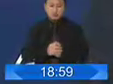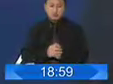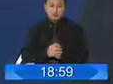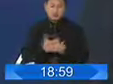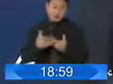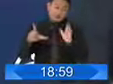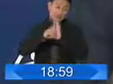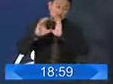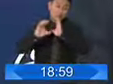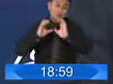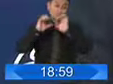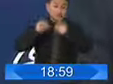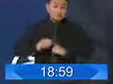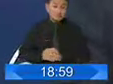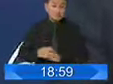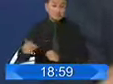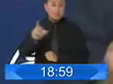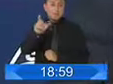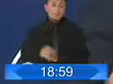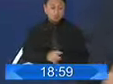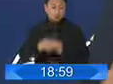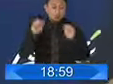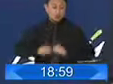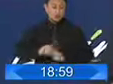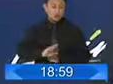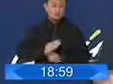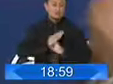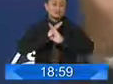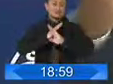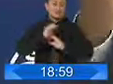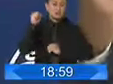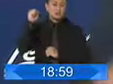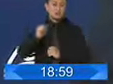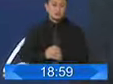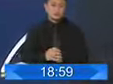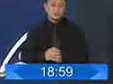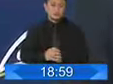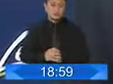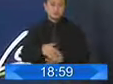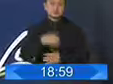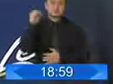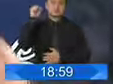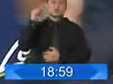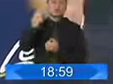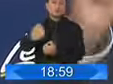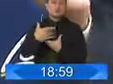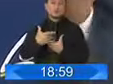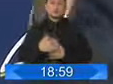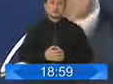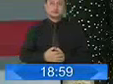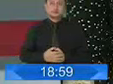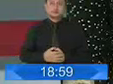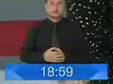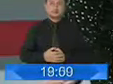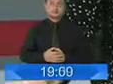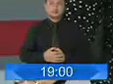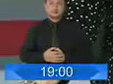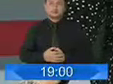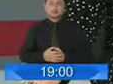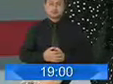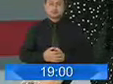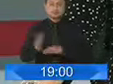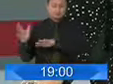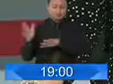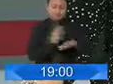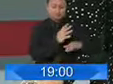de comunicación que empodere al ciudadano para defender su derecho, el derecho a la información. Cambiamos